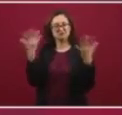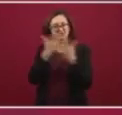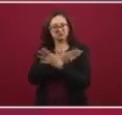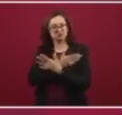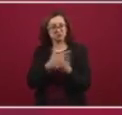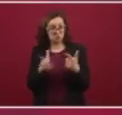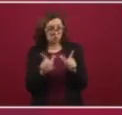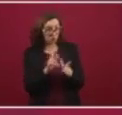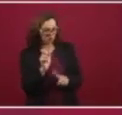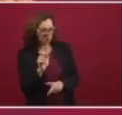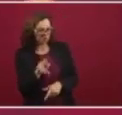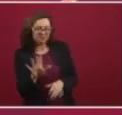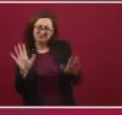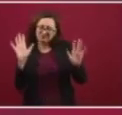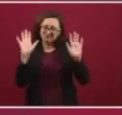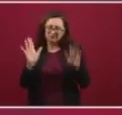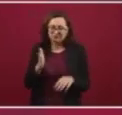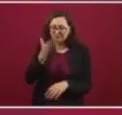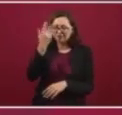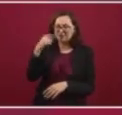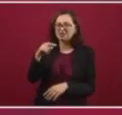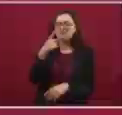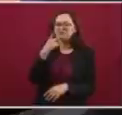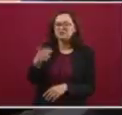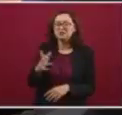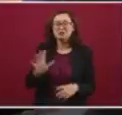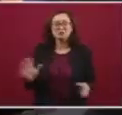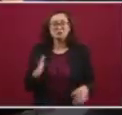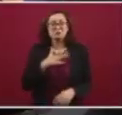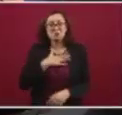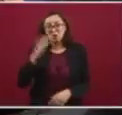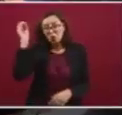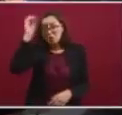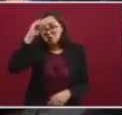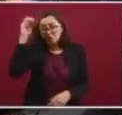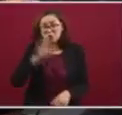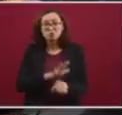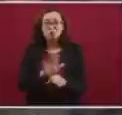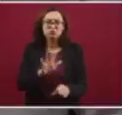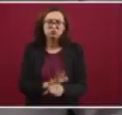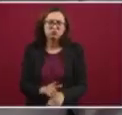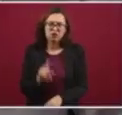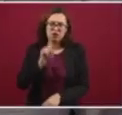en lo entonces, personal. ¿Cuál es mi opinión? Que la autoridad